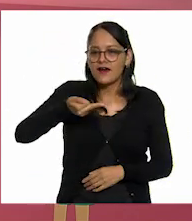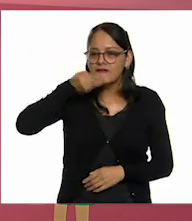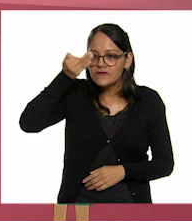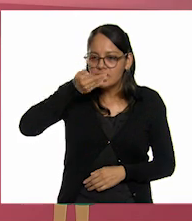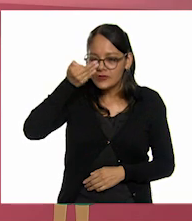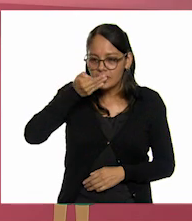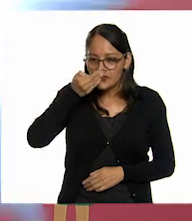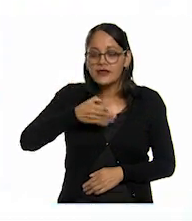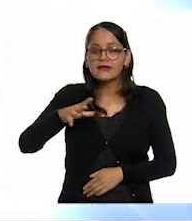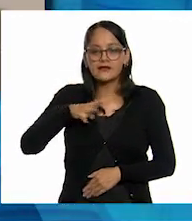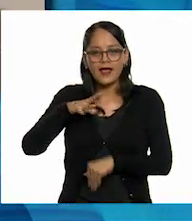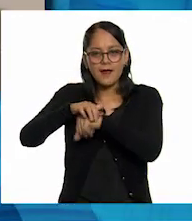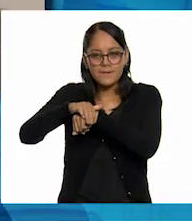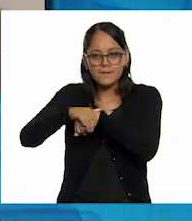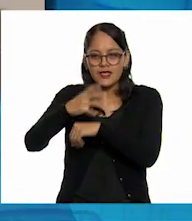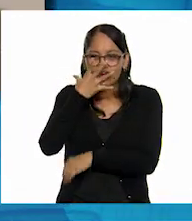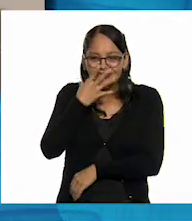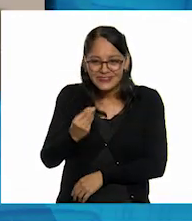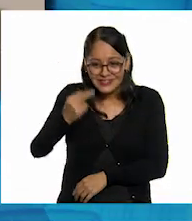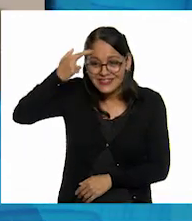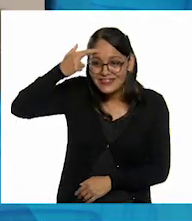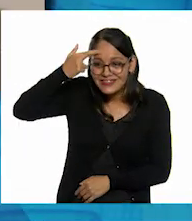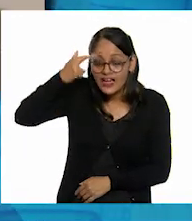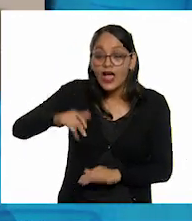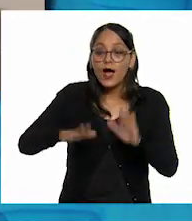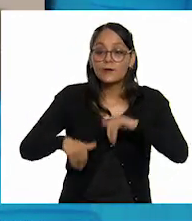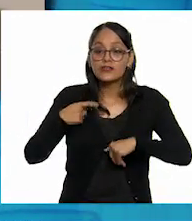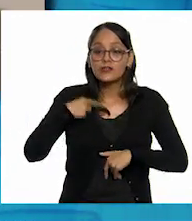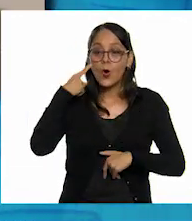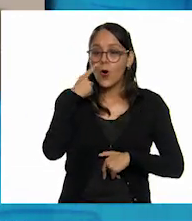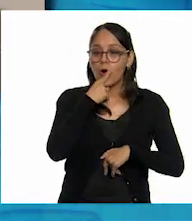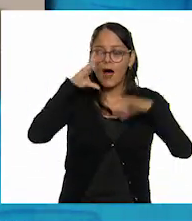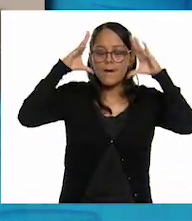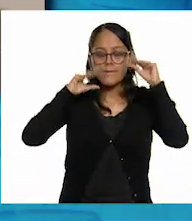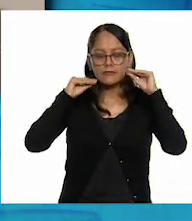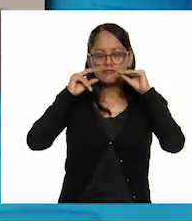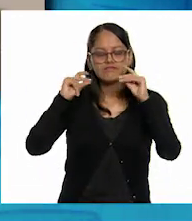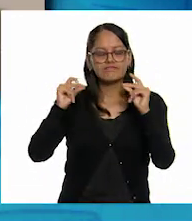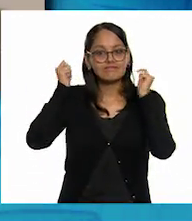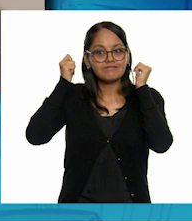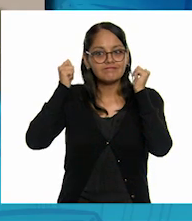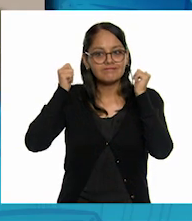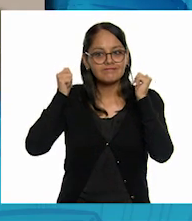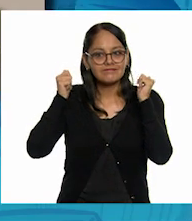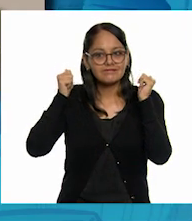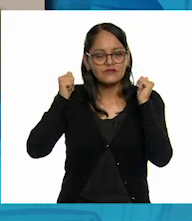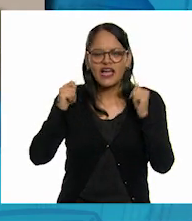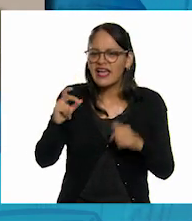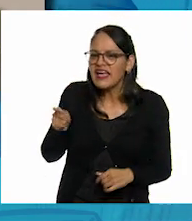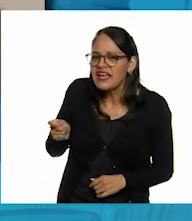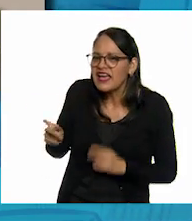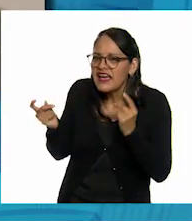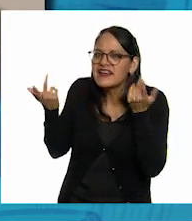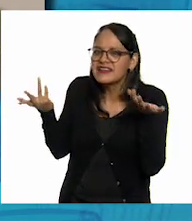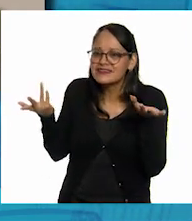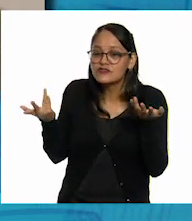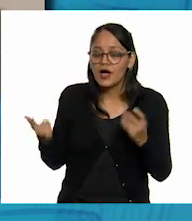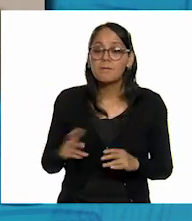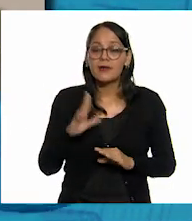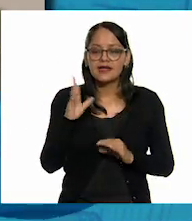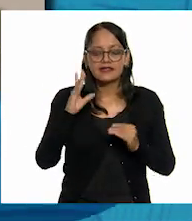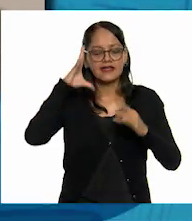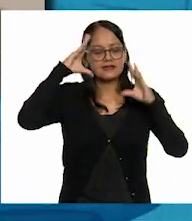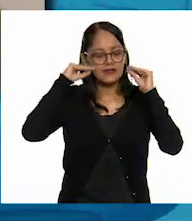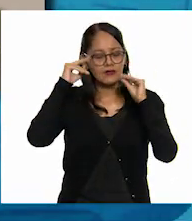los ojos y ¡zas! ¿Qué? ¿Sas qué? Pues ¡zas! Ya, estoy dentro